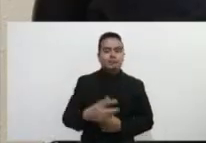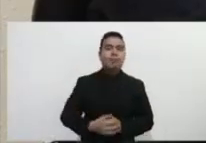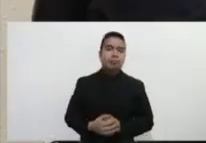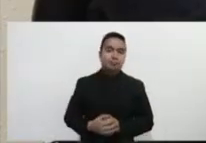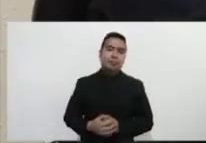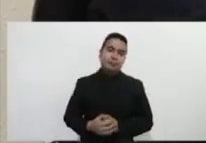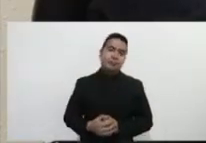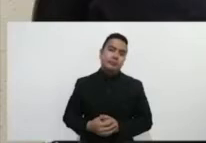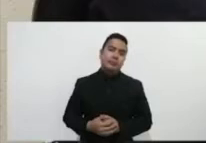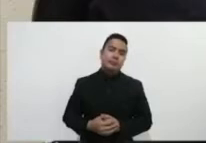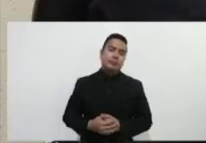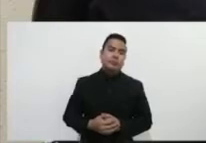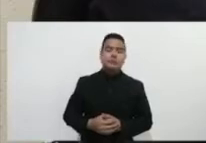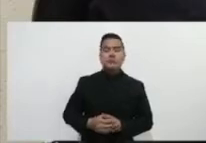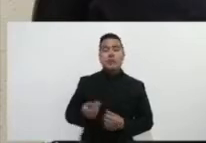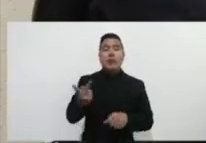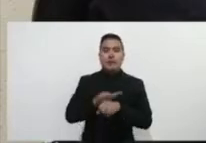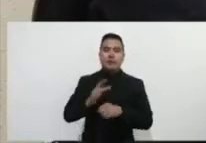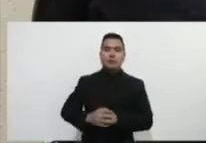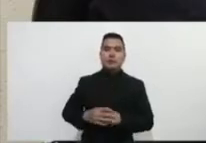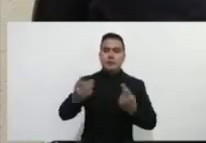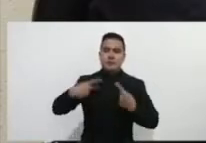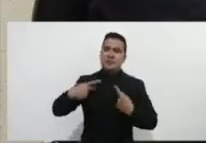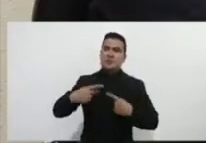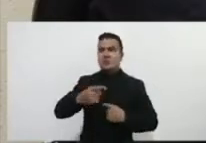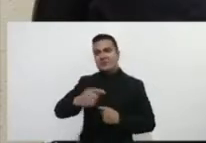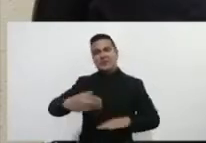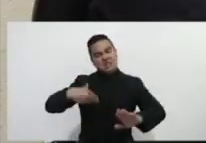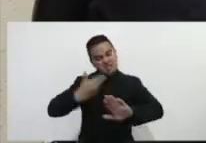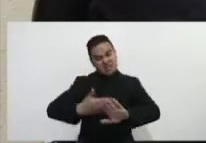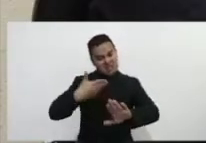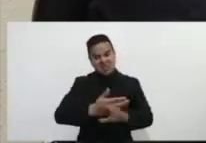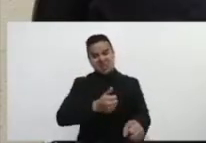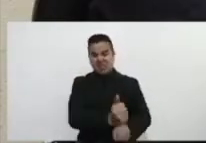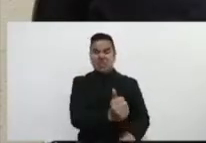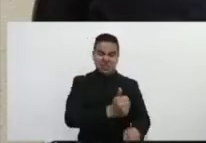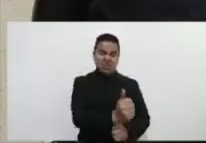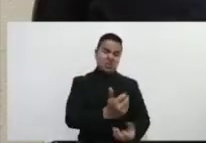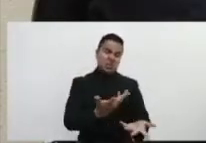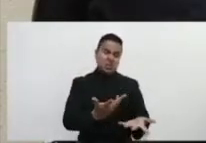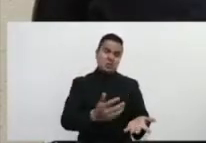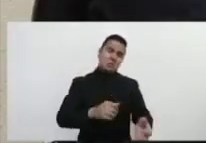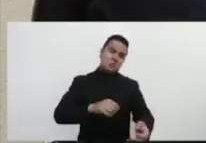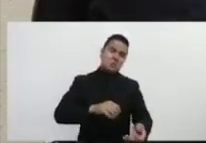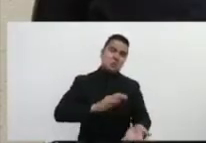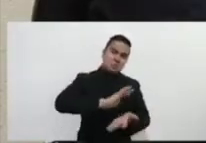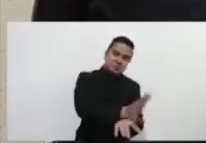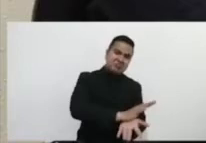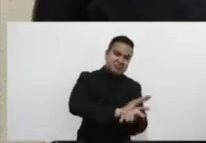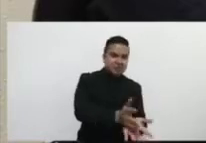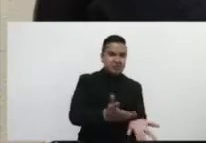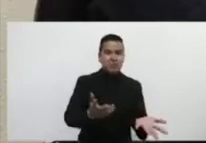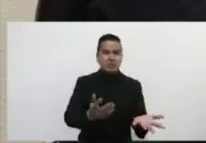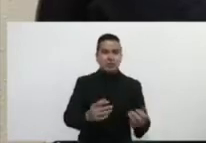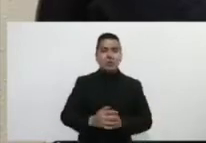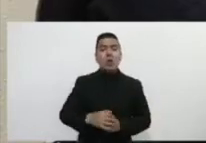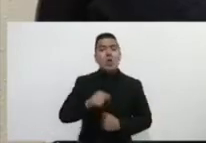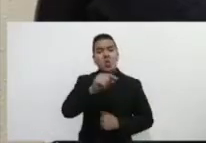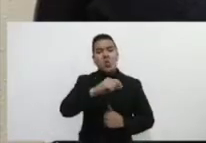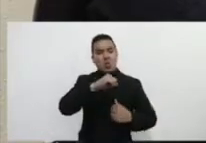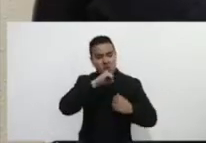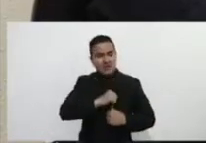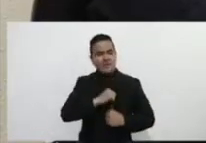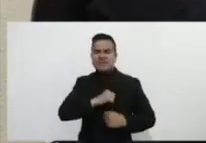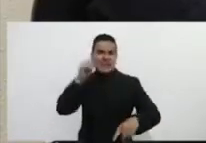es yo te violento, yo te amenazo, yo te obligo a que renuncies a tu cargo o a tu